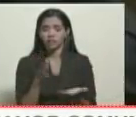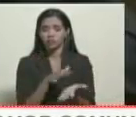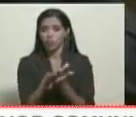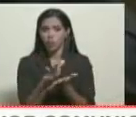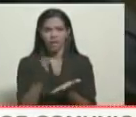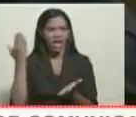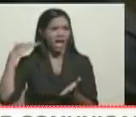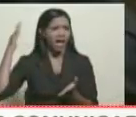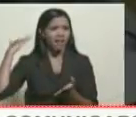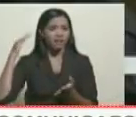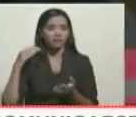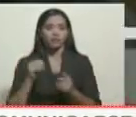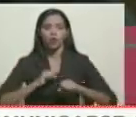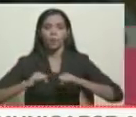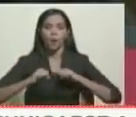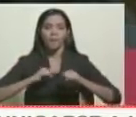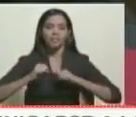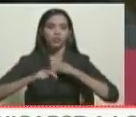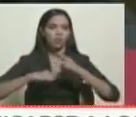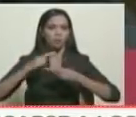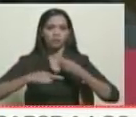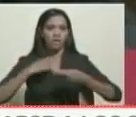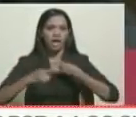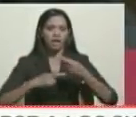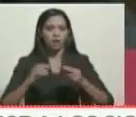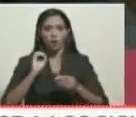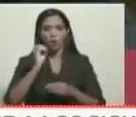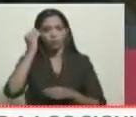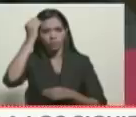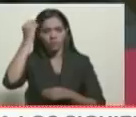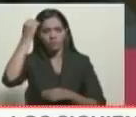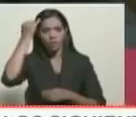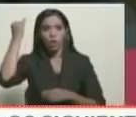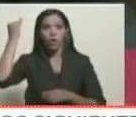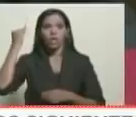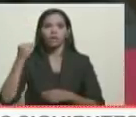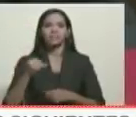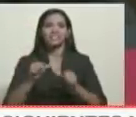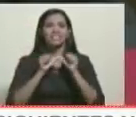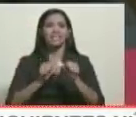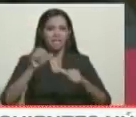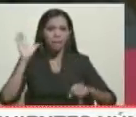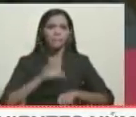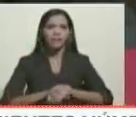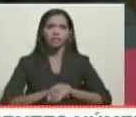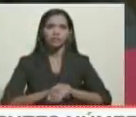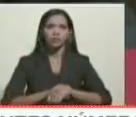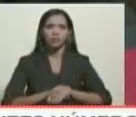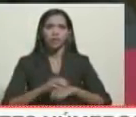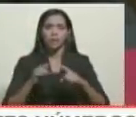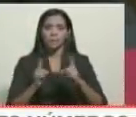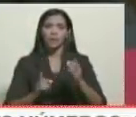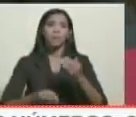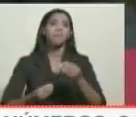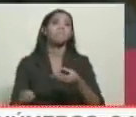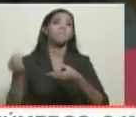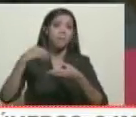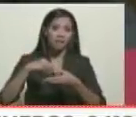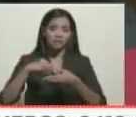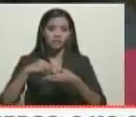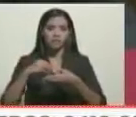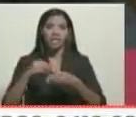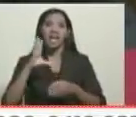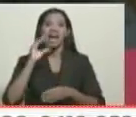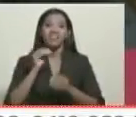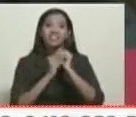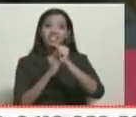pudiera ser los movimientos revolucionarios o su pensamiento ideológico, seguirían presos. Pero más allá, se refería a los